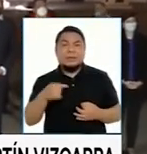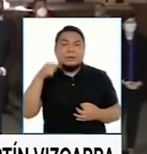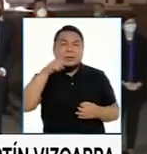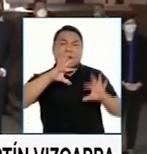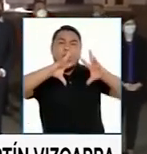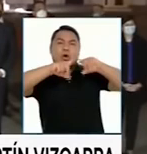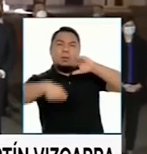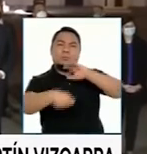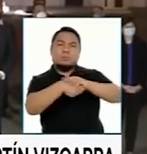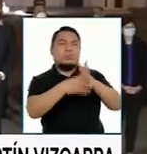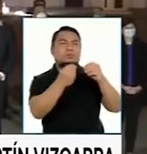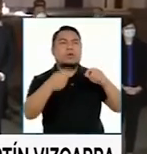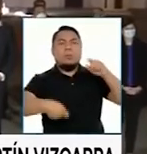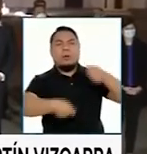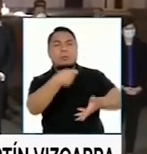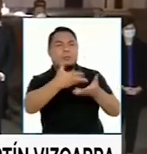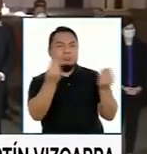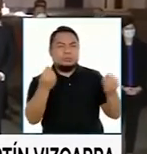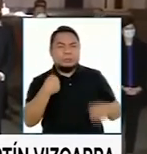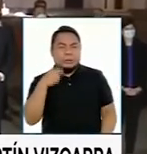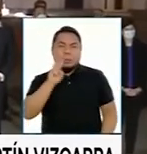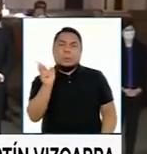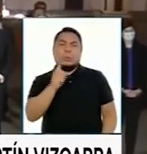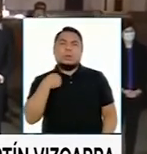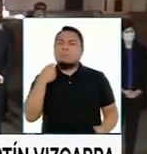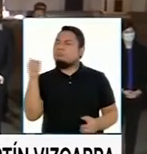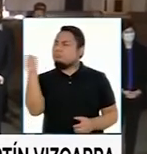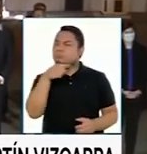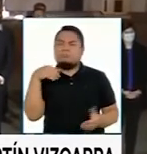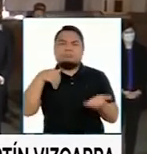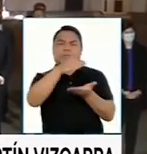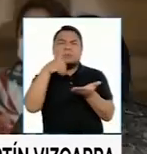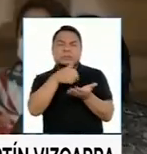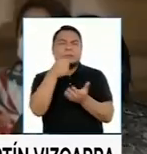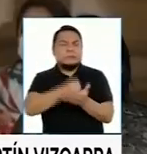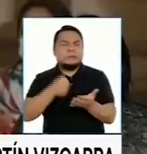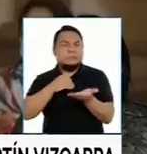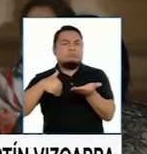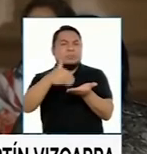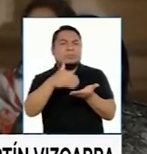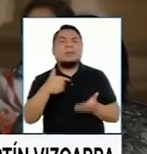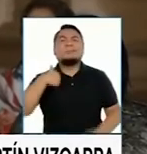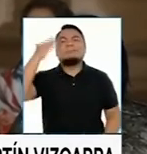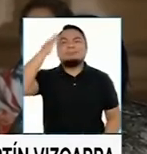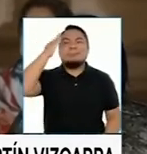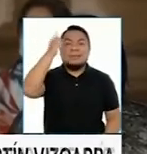reforma universitaria y el proceso de desmantelamiento que algunas fuerzas